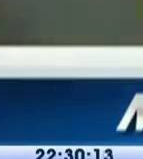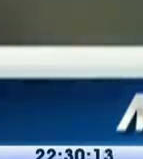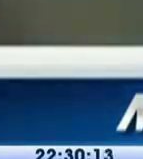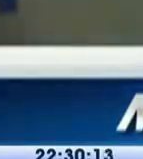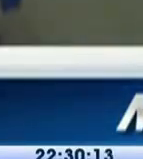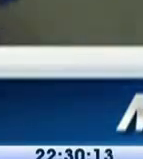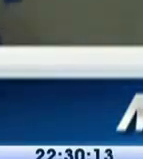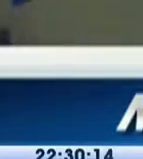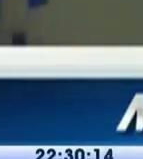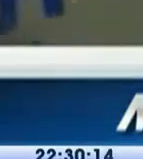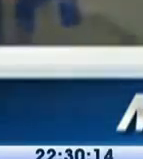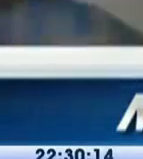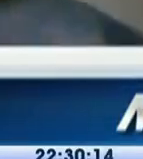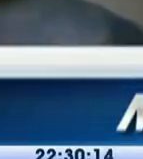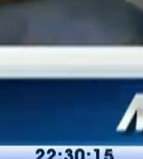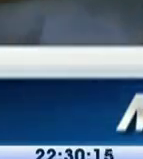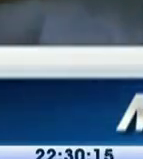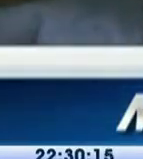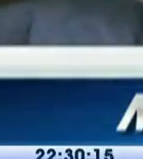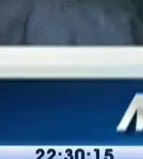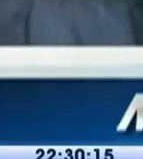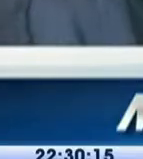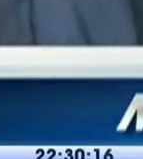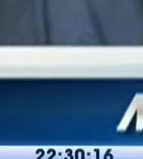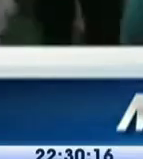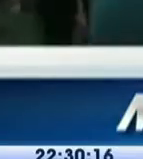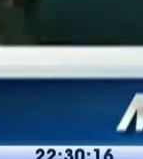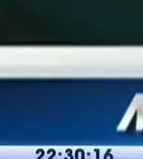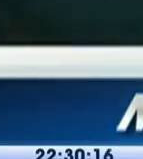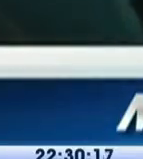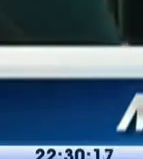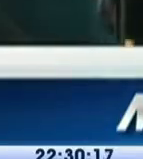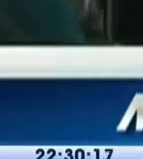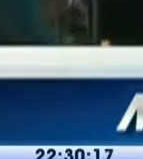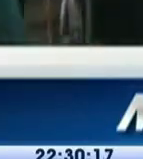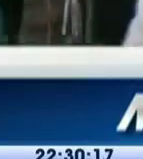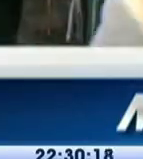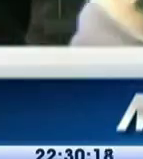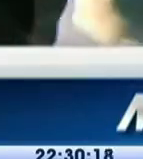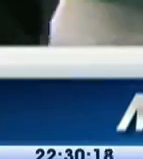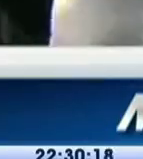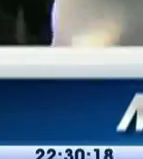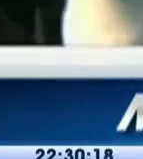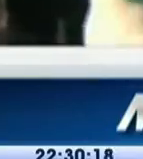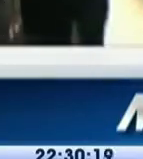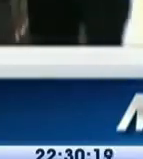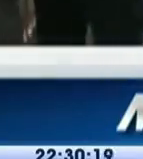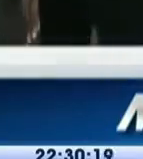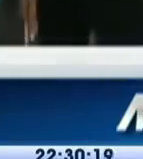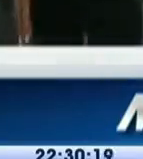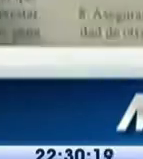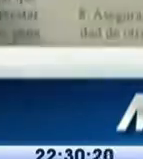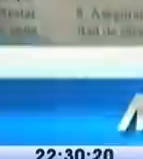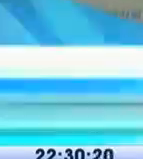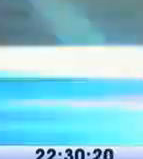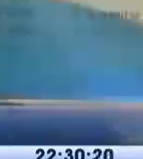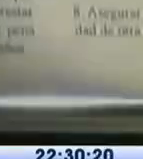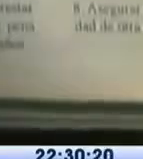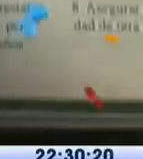Entérese, ¿cuántos se cometieron en el primer año de vigencia del Código Orgánico